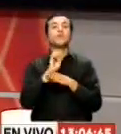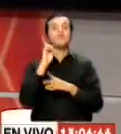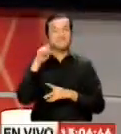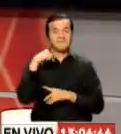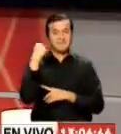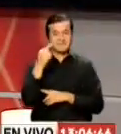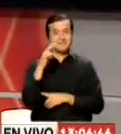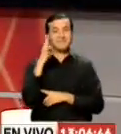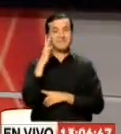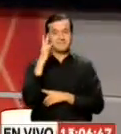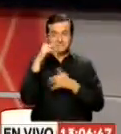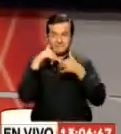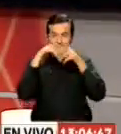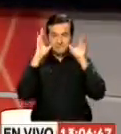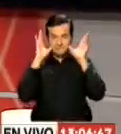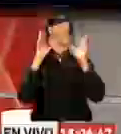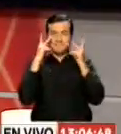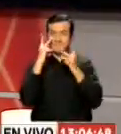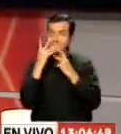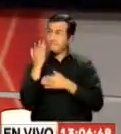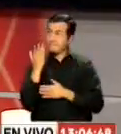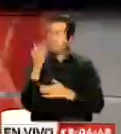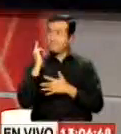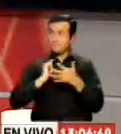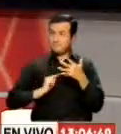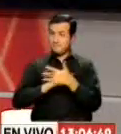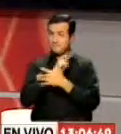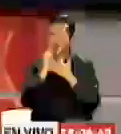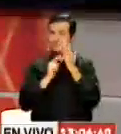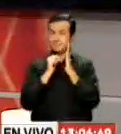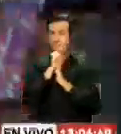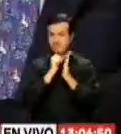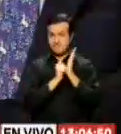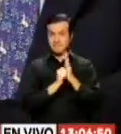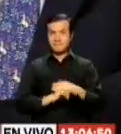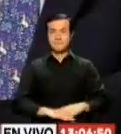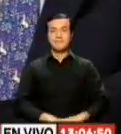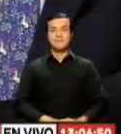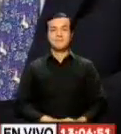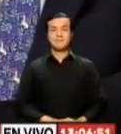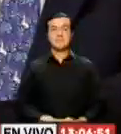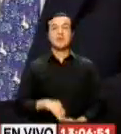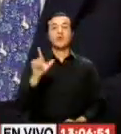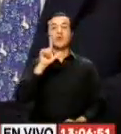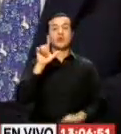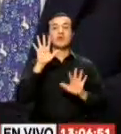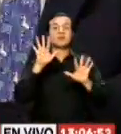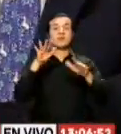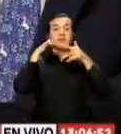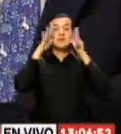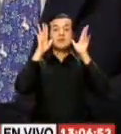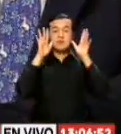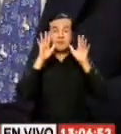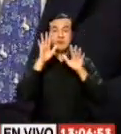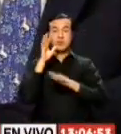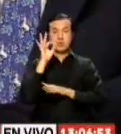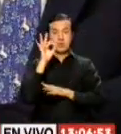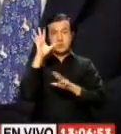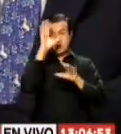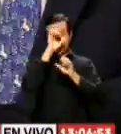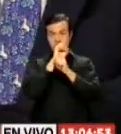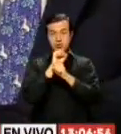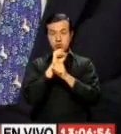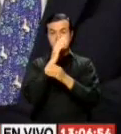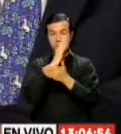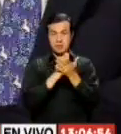próximo 17 de diciembre. Aquí el detalle de su agenda. El lunes 10 de diciembre a las